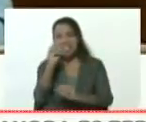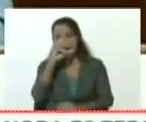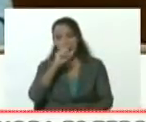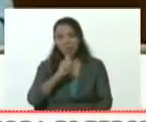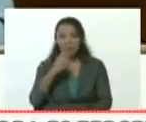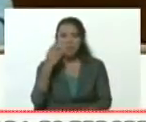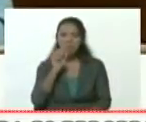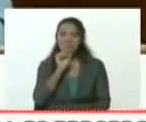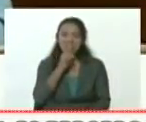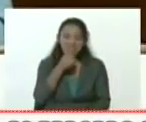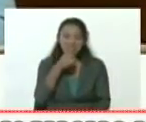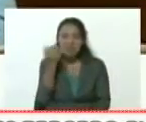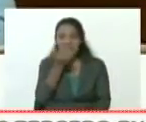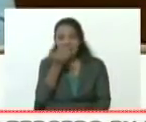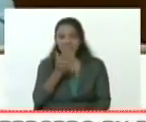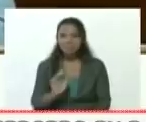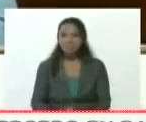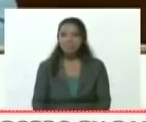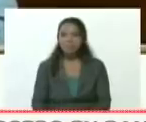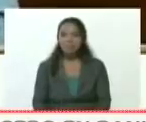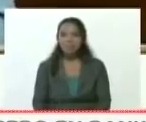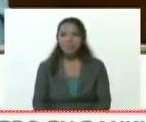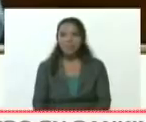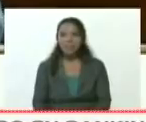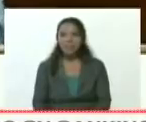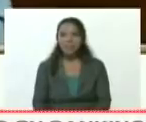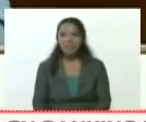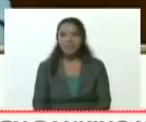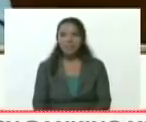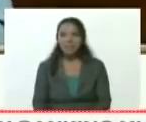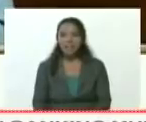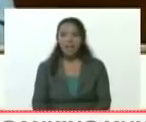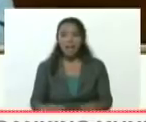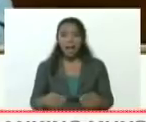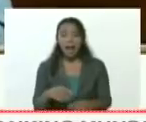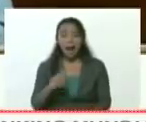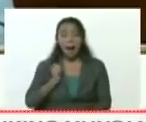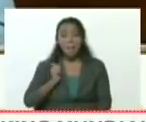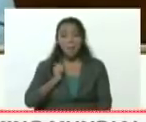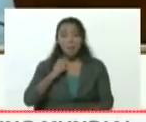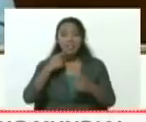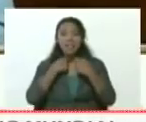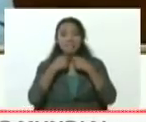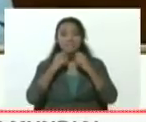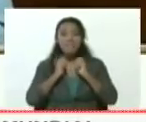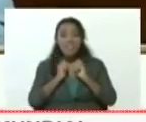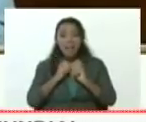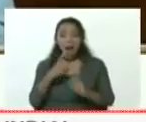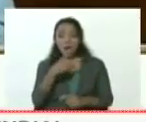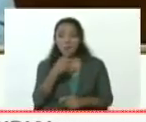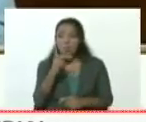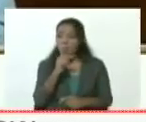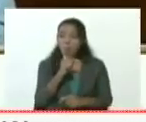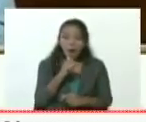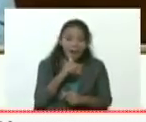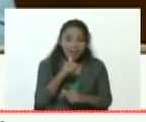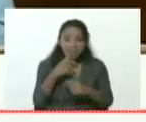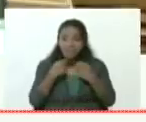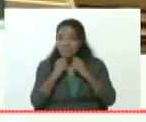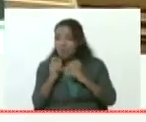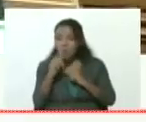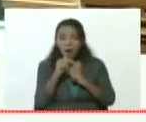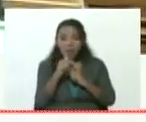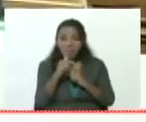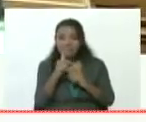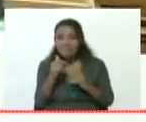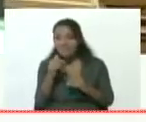¿Ah? Yo me refiero a Aristóbulo, entonces que hay que aprovechar los que no están presentes. Fidel va por ahí. Y